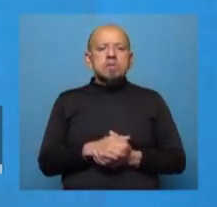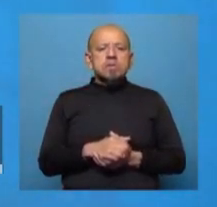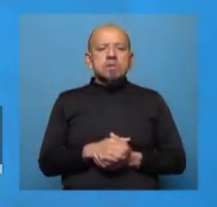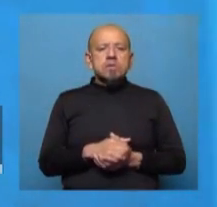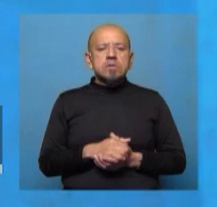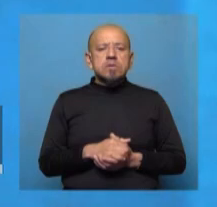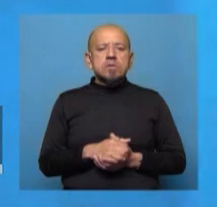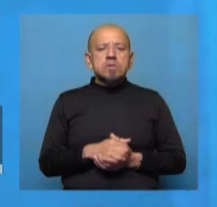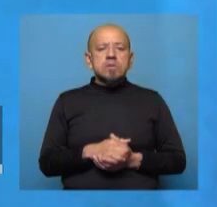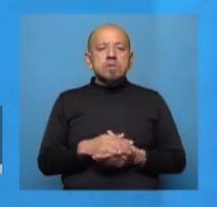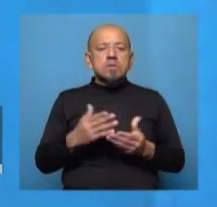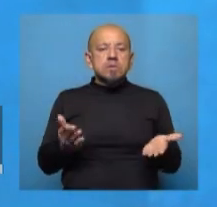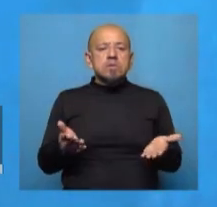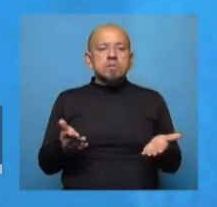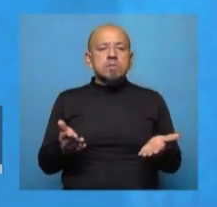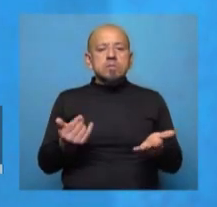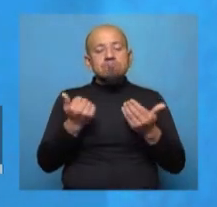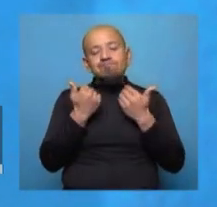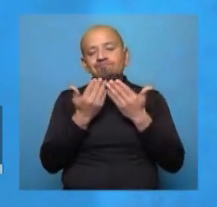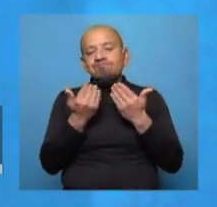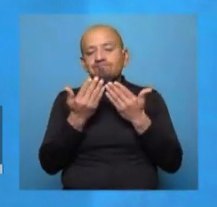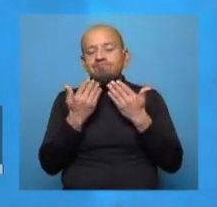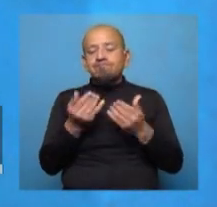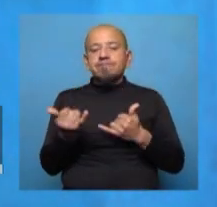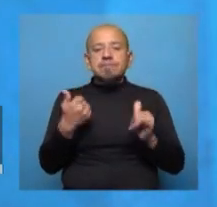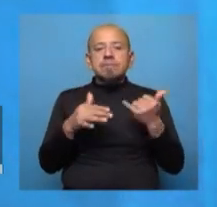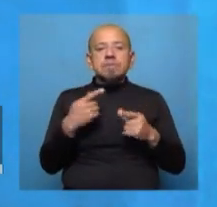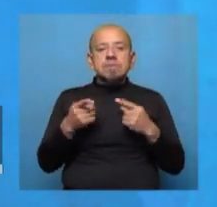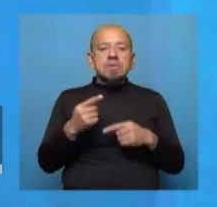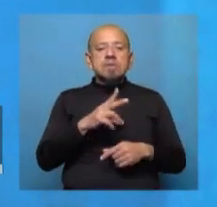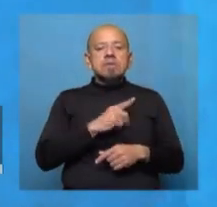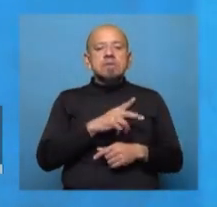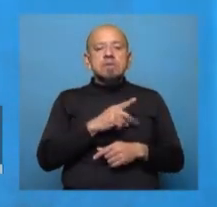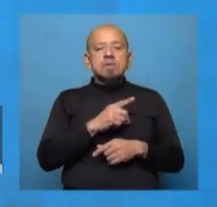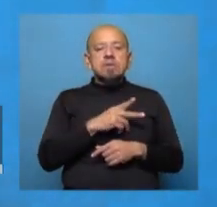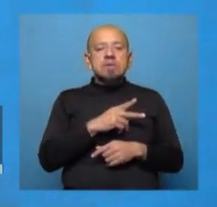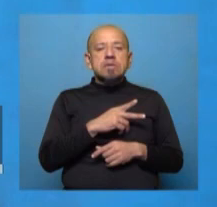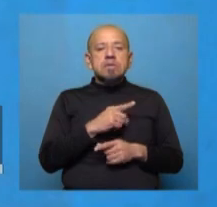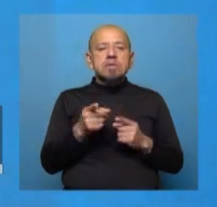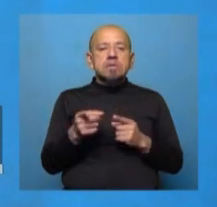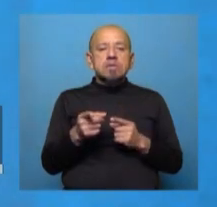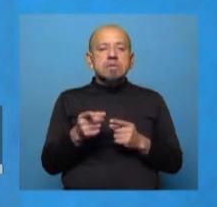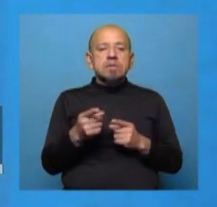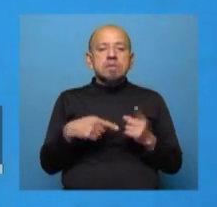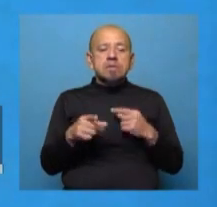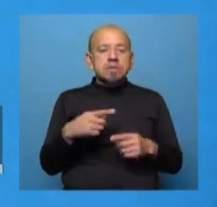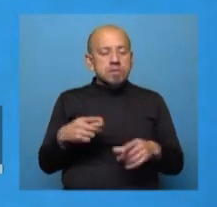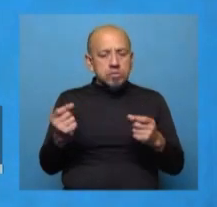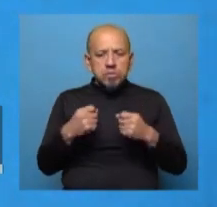la no dispongo de toda la información pero la ausencia de chile no solamente es